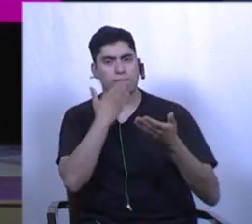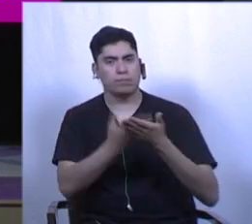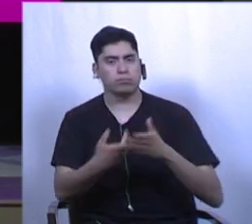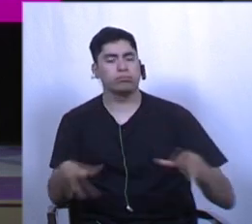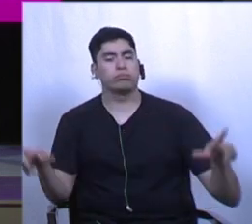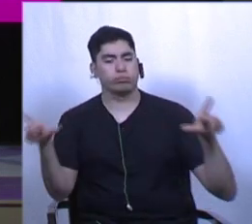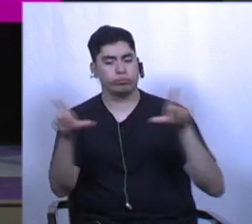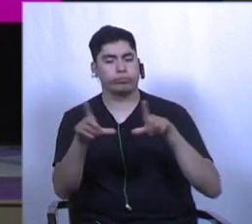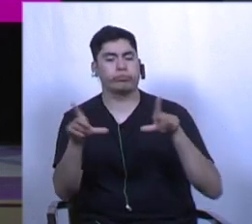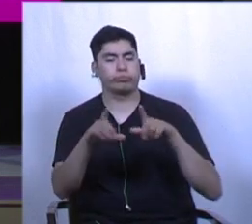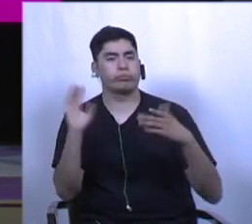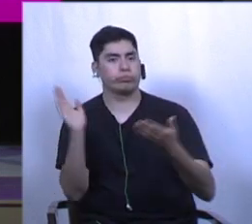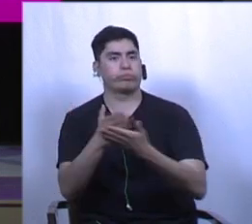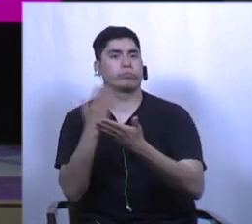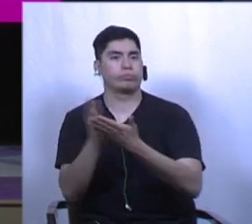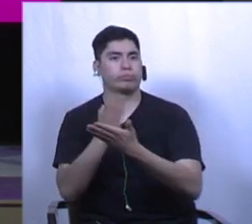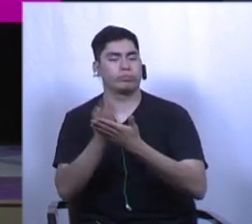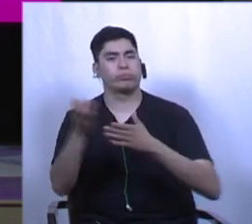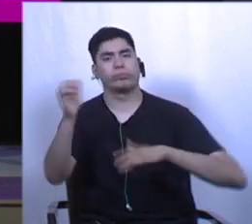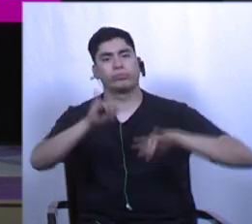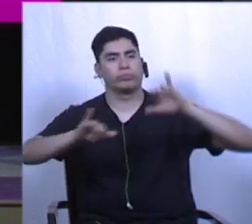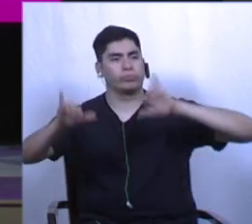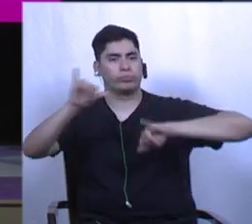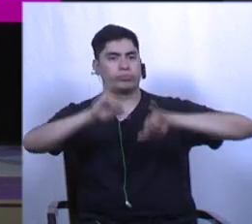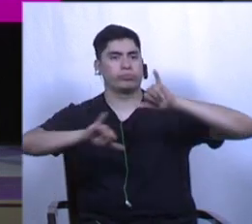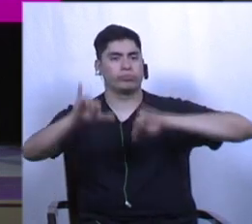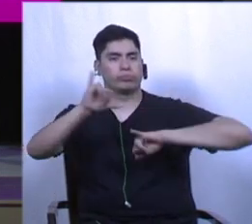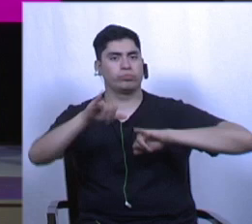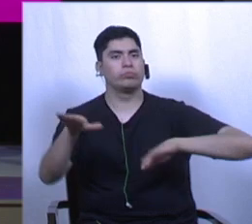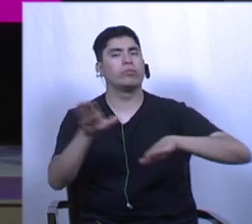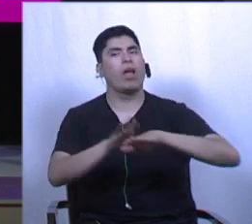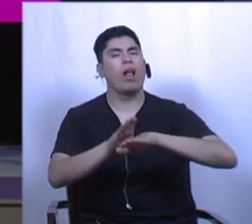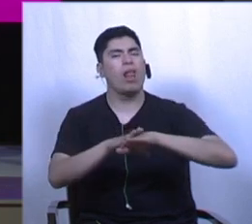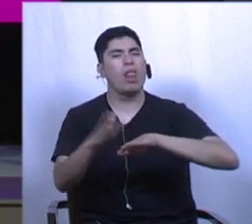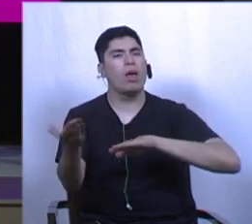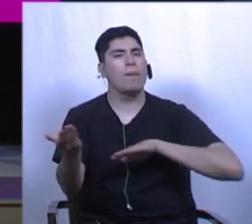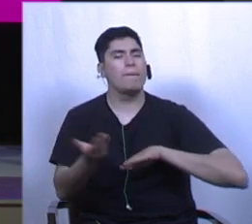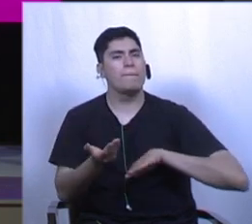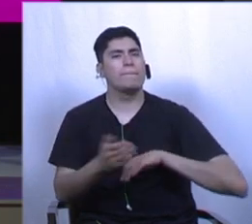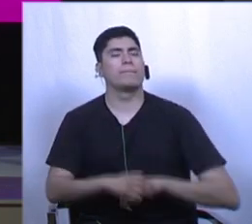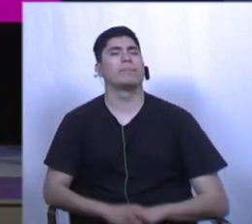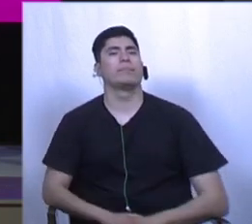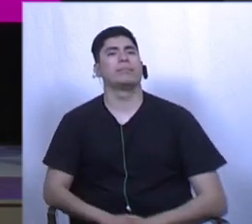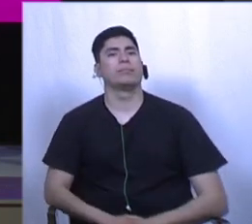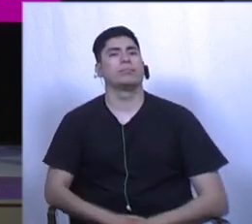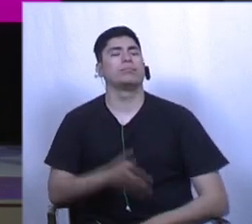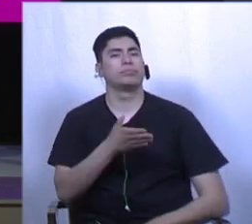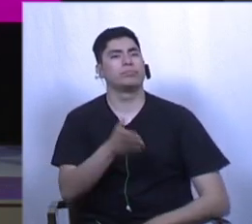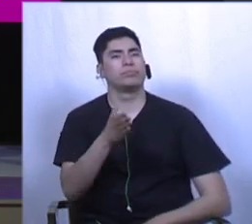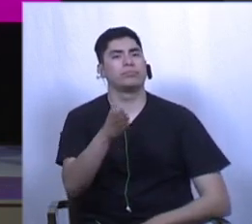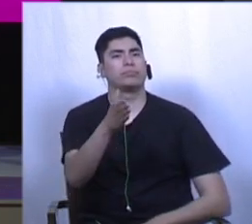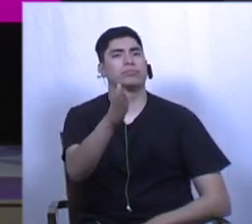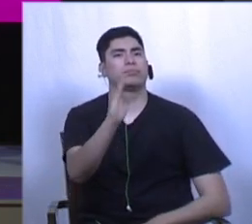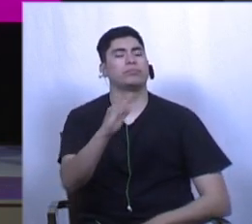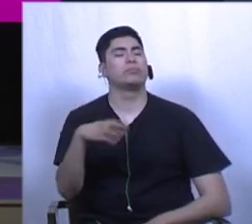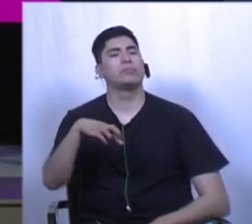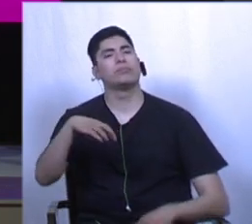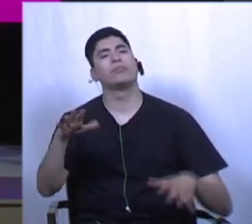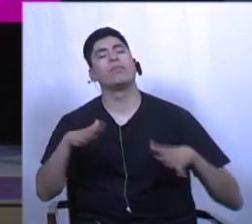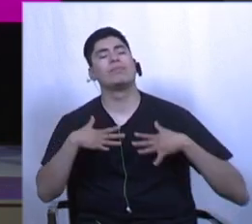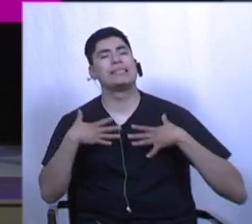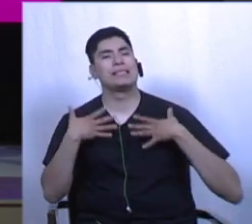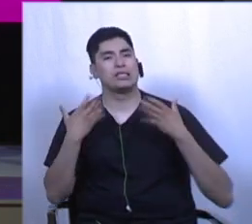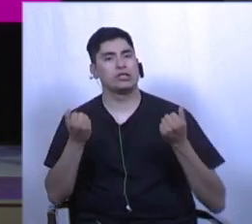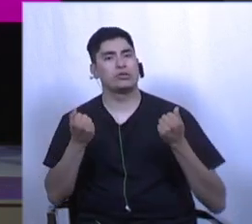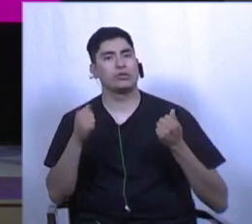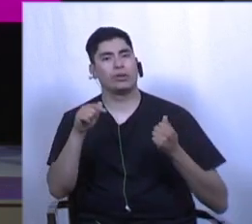de una revista de ciencias. Por lo tanto, le pedí que siguiera su pasión y ella es hoy en